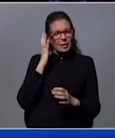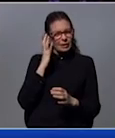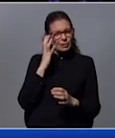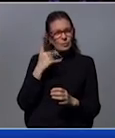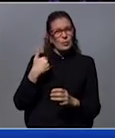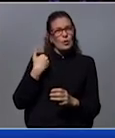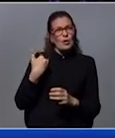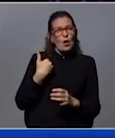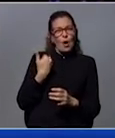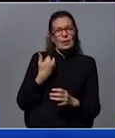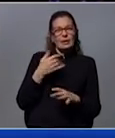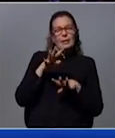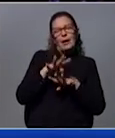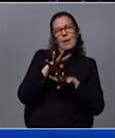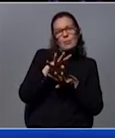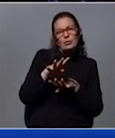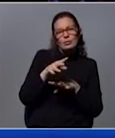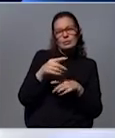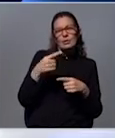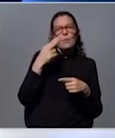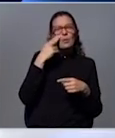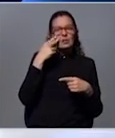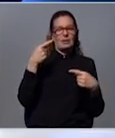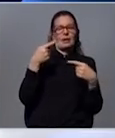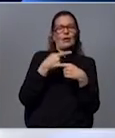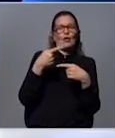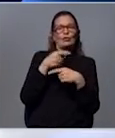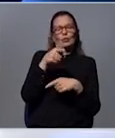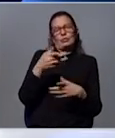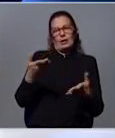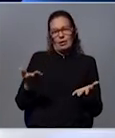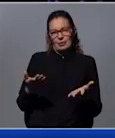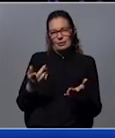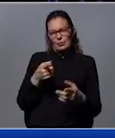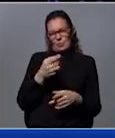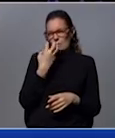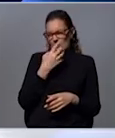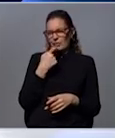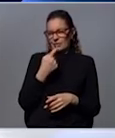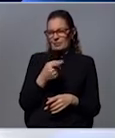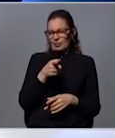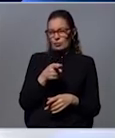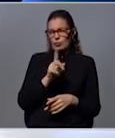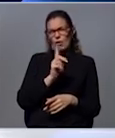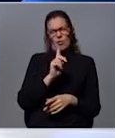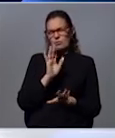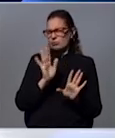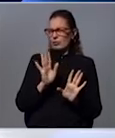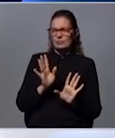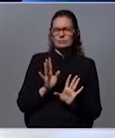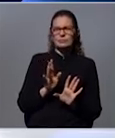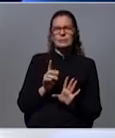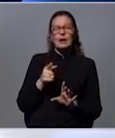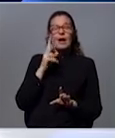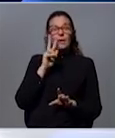persona muy joven que milita hay un lugar que discreparon ustedes ven pero pero entonces es muy duro es y no como no a ver si